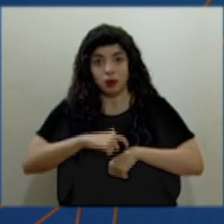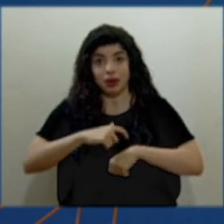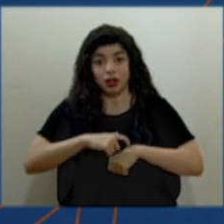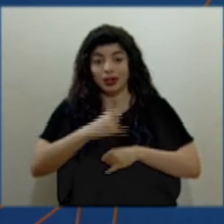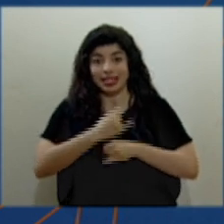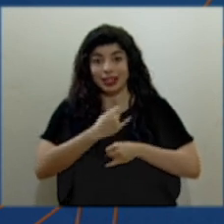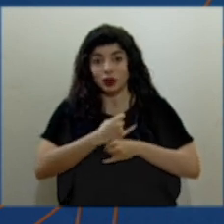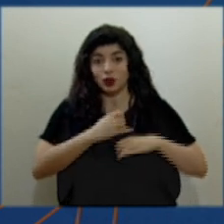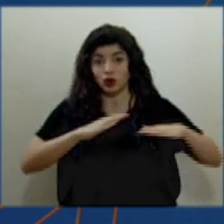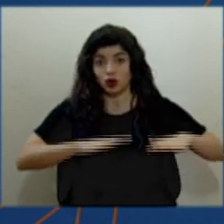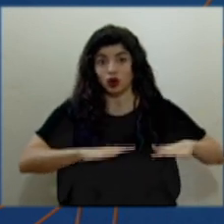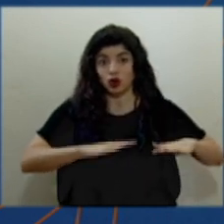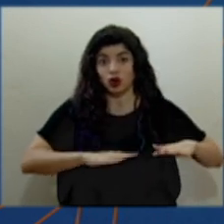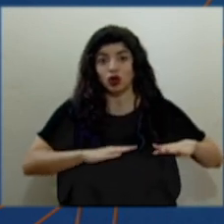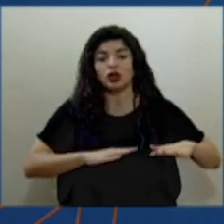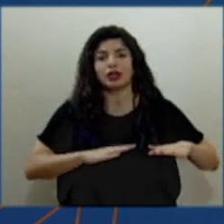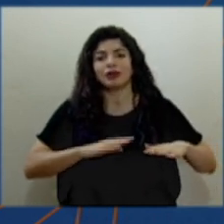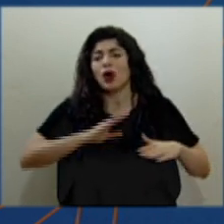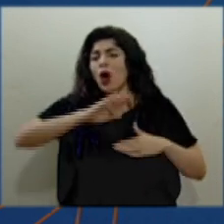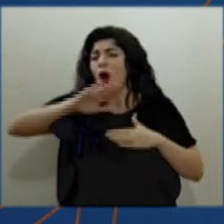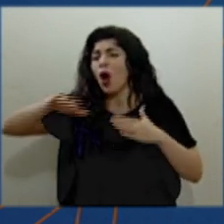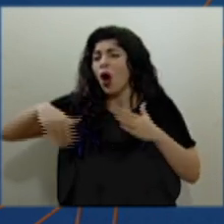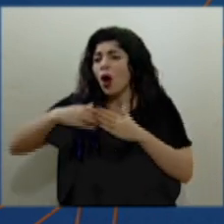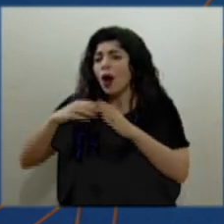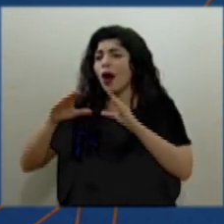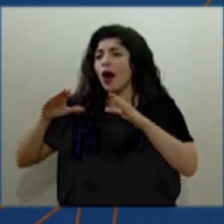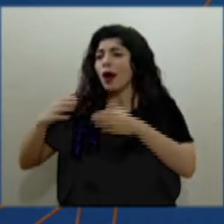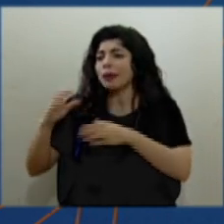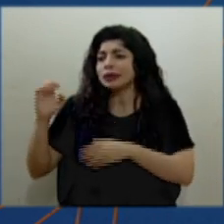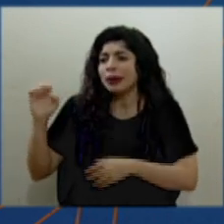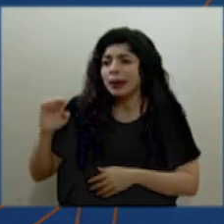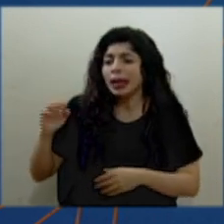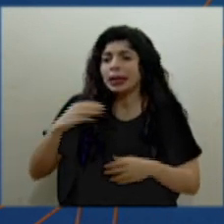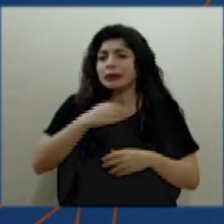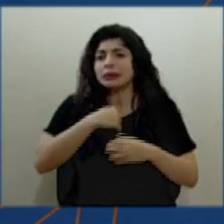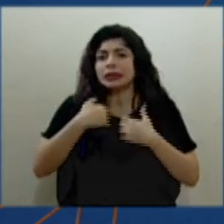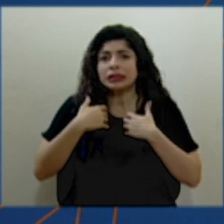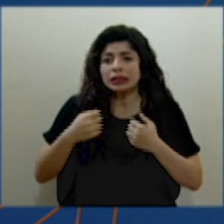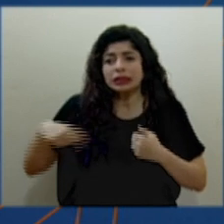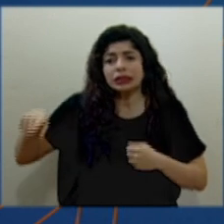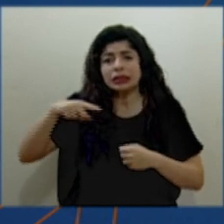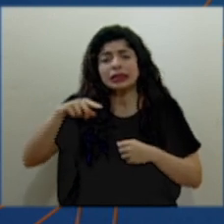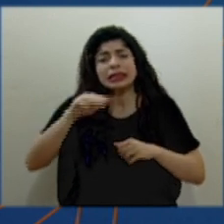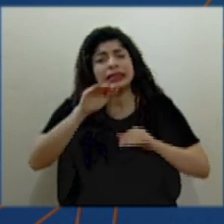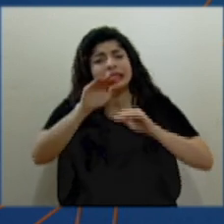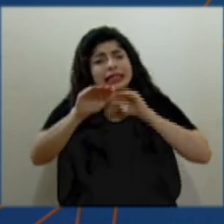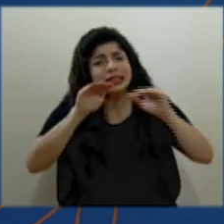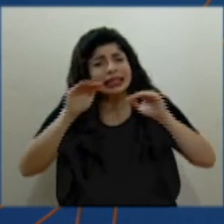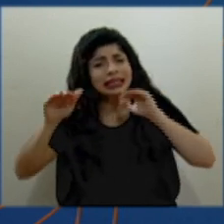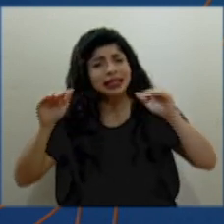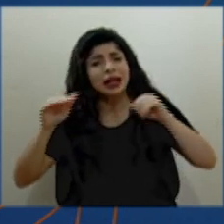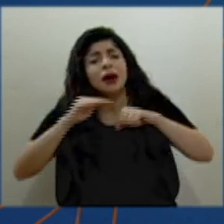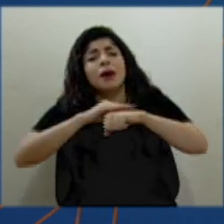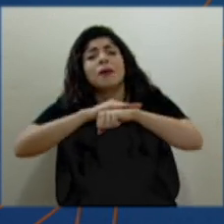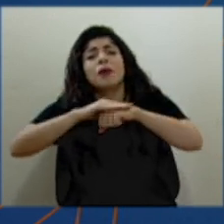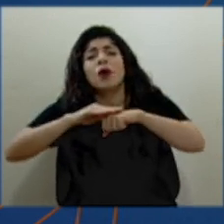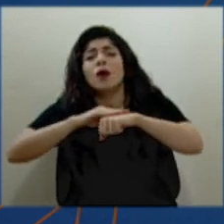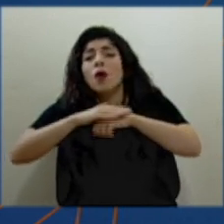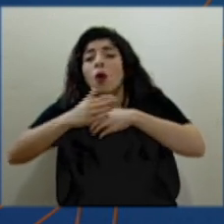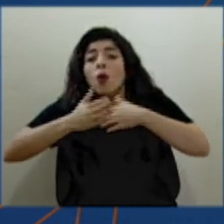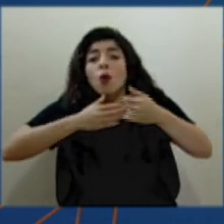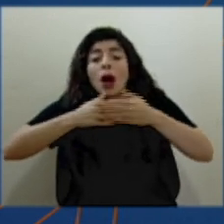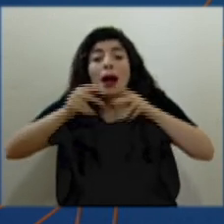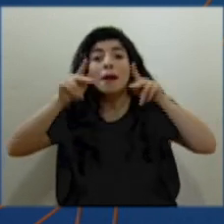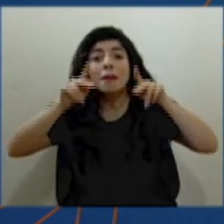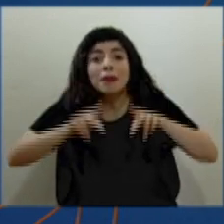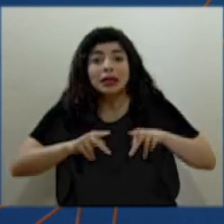institución y toda la Comisión de Emergencias y el Ministerio de Salud hacemos un llamado a que por favor cualquier